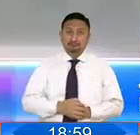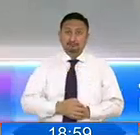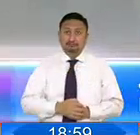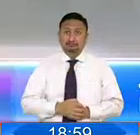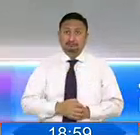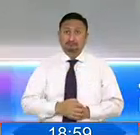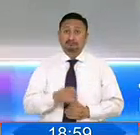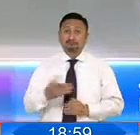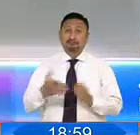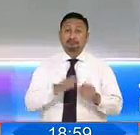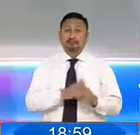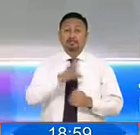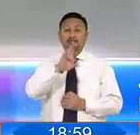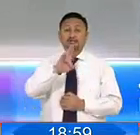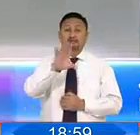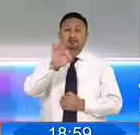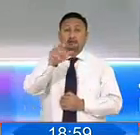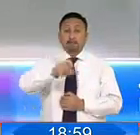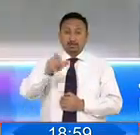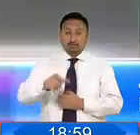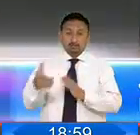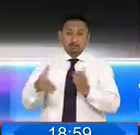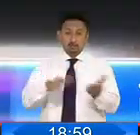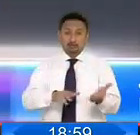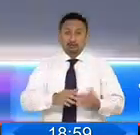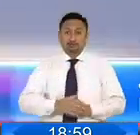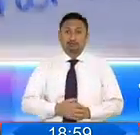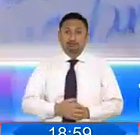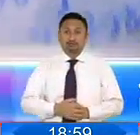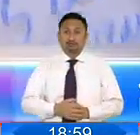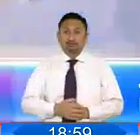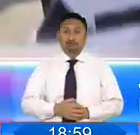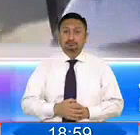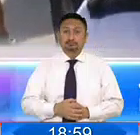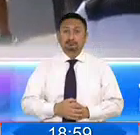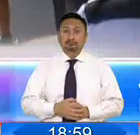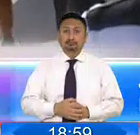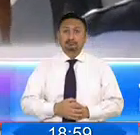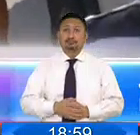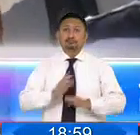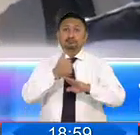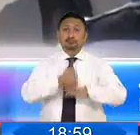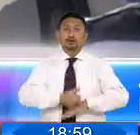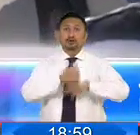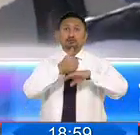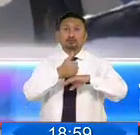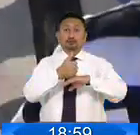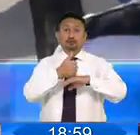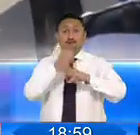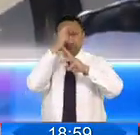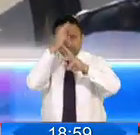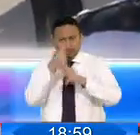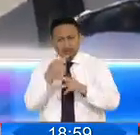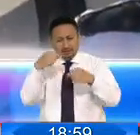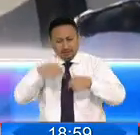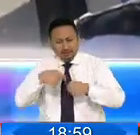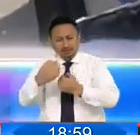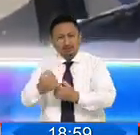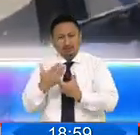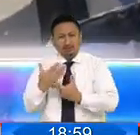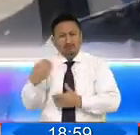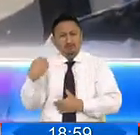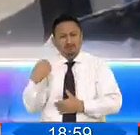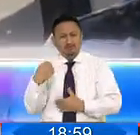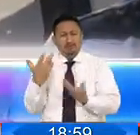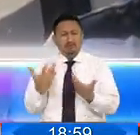ocasionó la muerte de 79 personas. No hay una autoridad que se digne darnos algún aviso